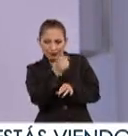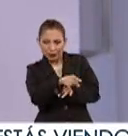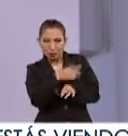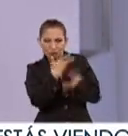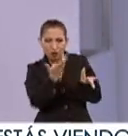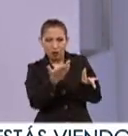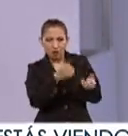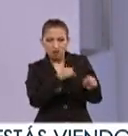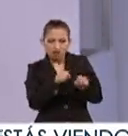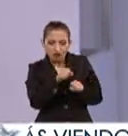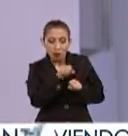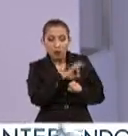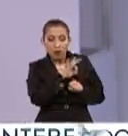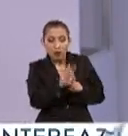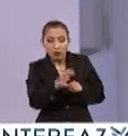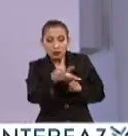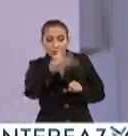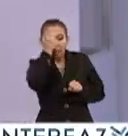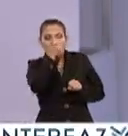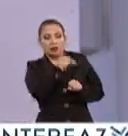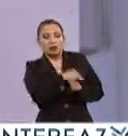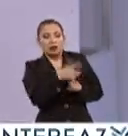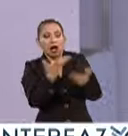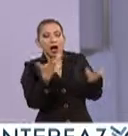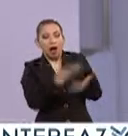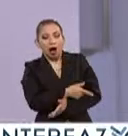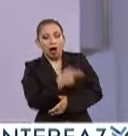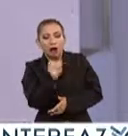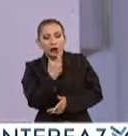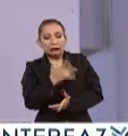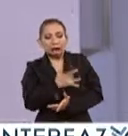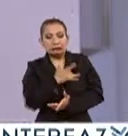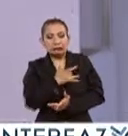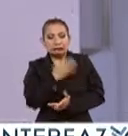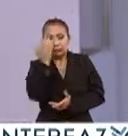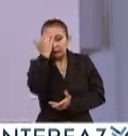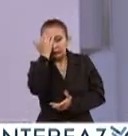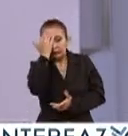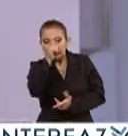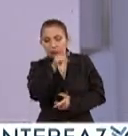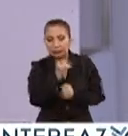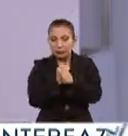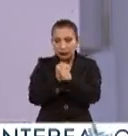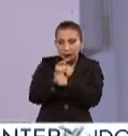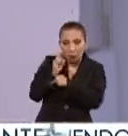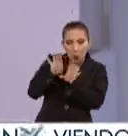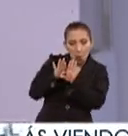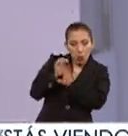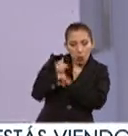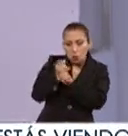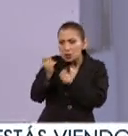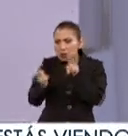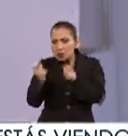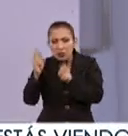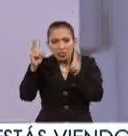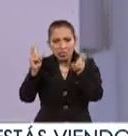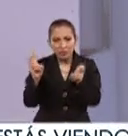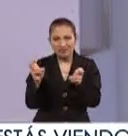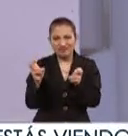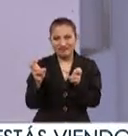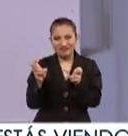de eventos es que podemos aprender, ¿no? Es generar resiliencia, generar investigación, además con respecto a estos